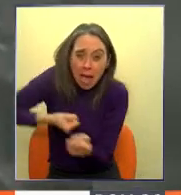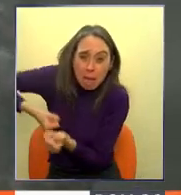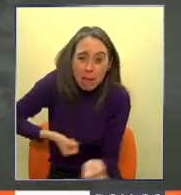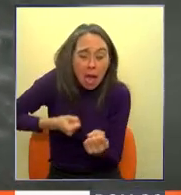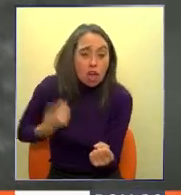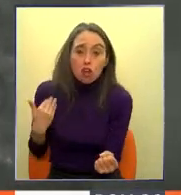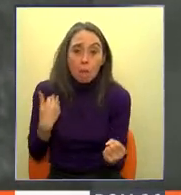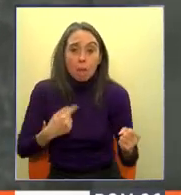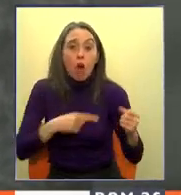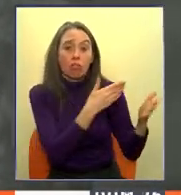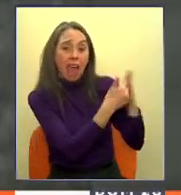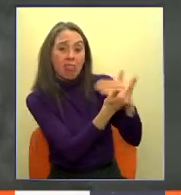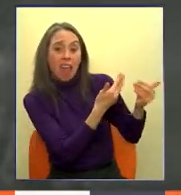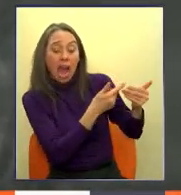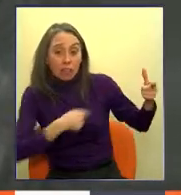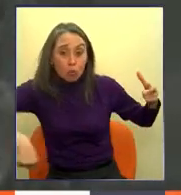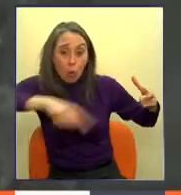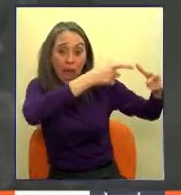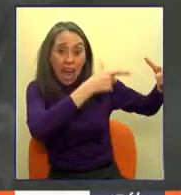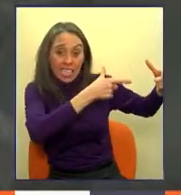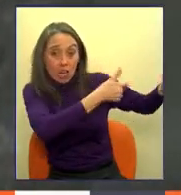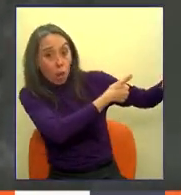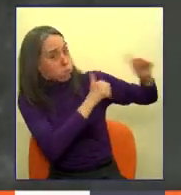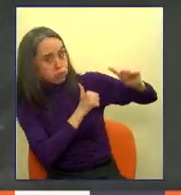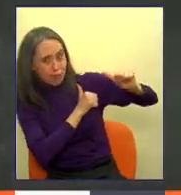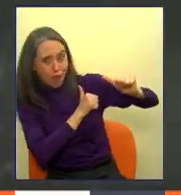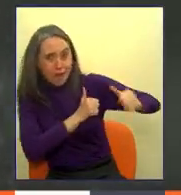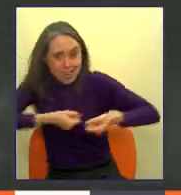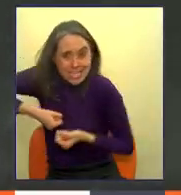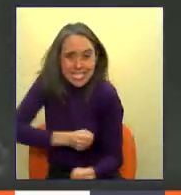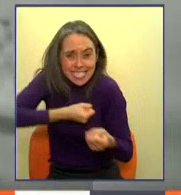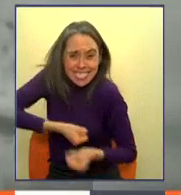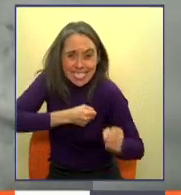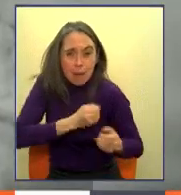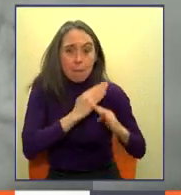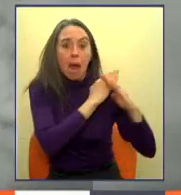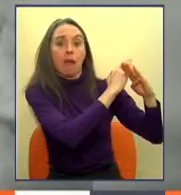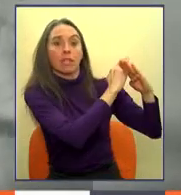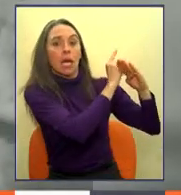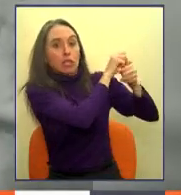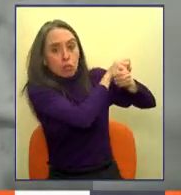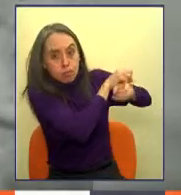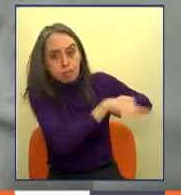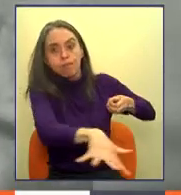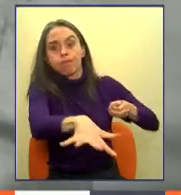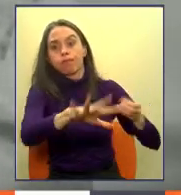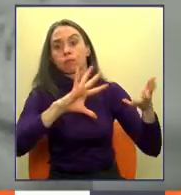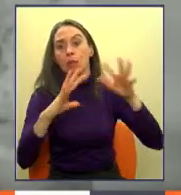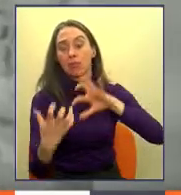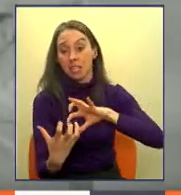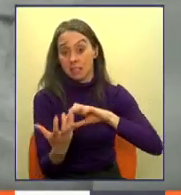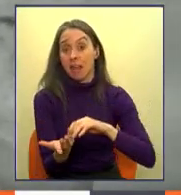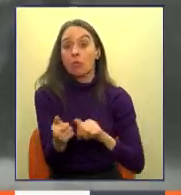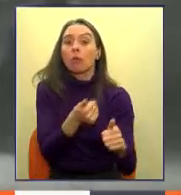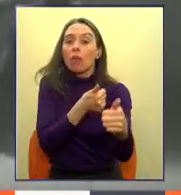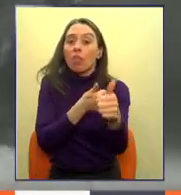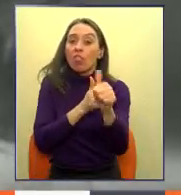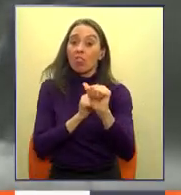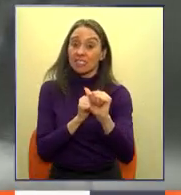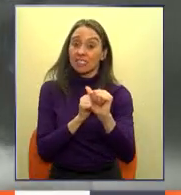confrontar a la naturaleza en el Riñihue y evitar un nuevo desastre. Este desafío que se le estaba